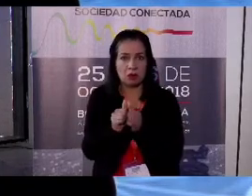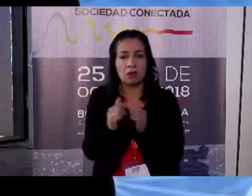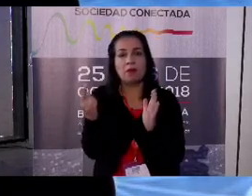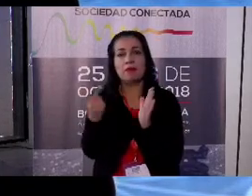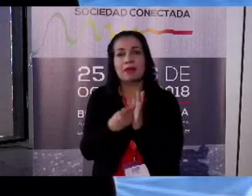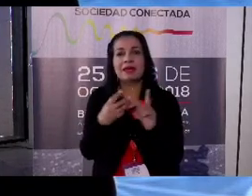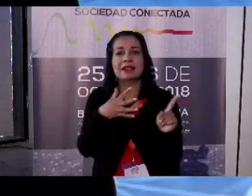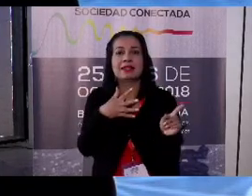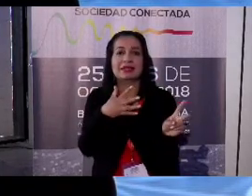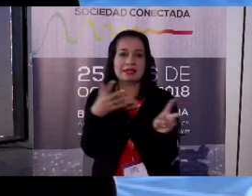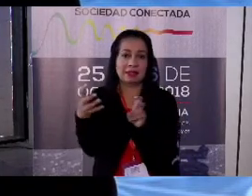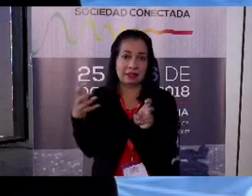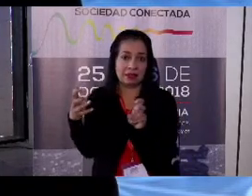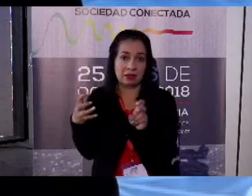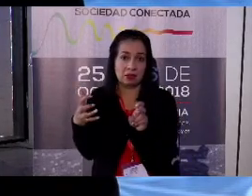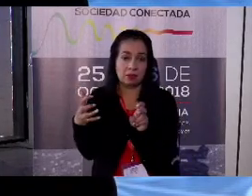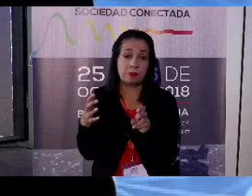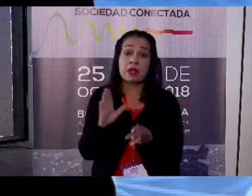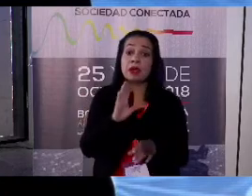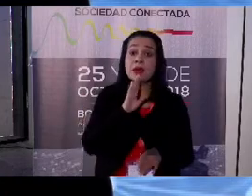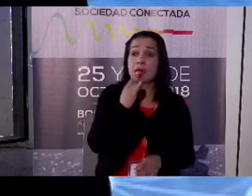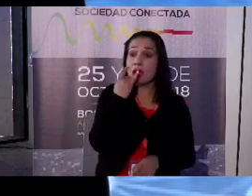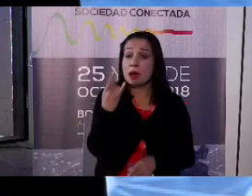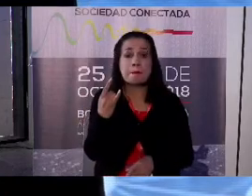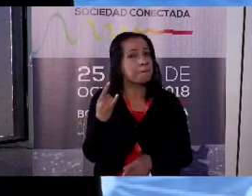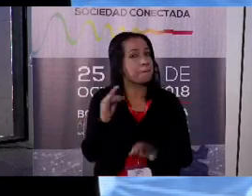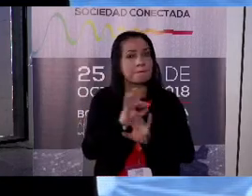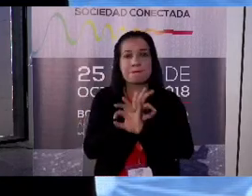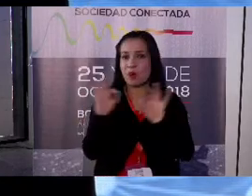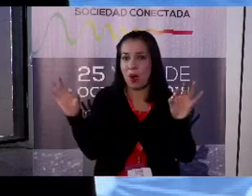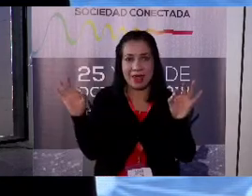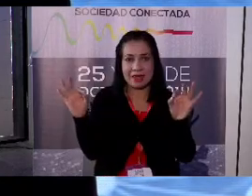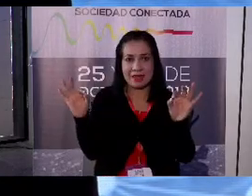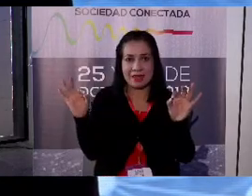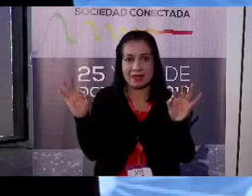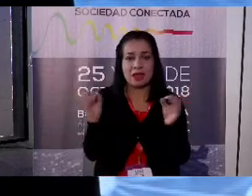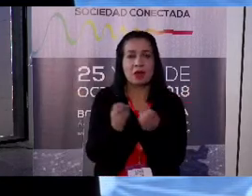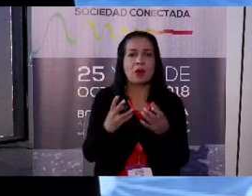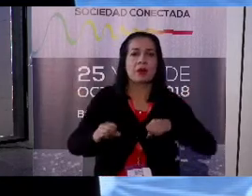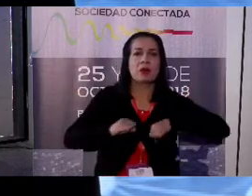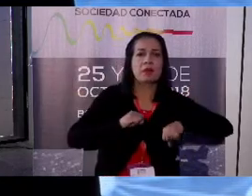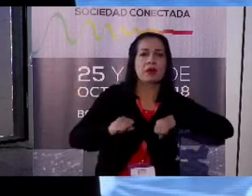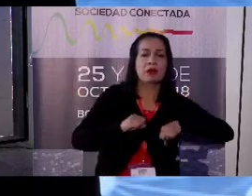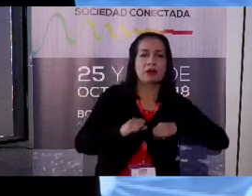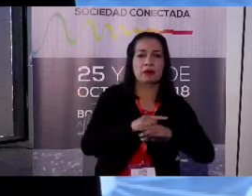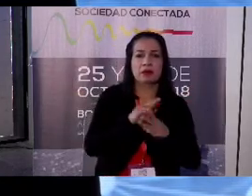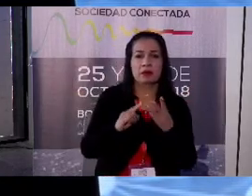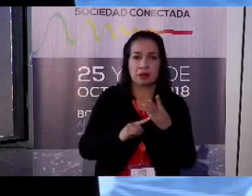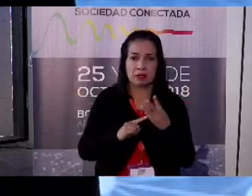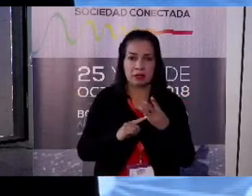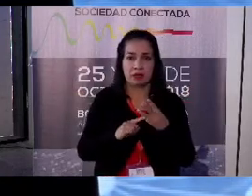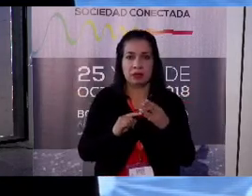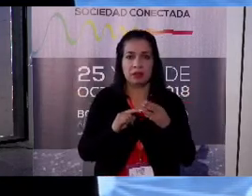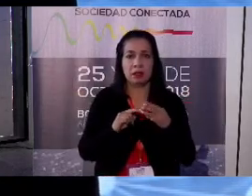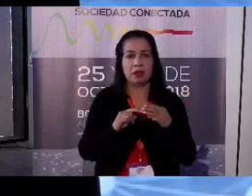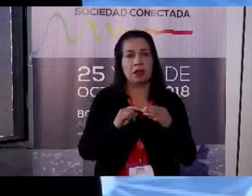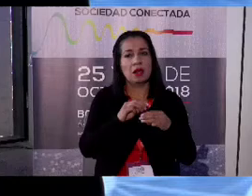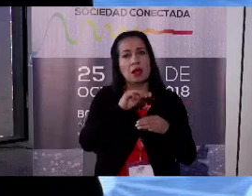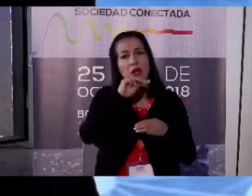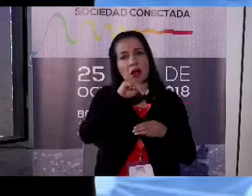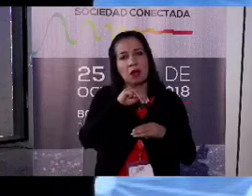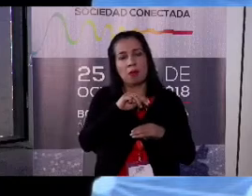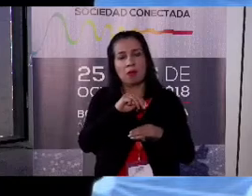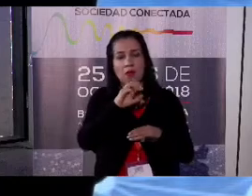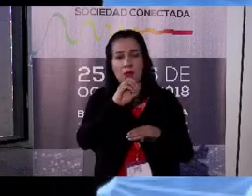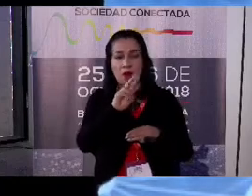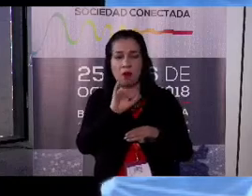hubo interesados nosotros tenemos tres operadores Movistar claro y antel antel